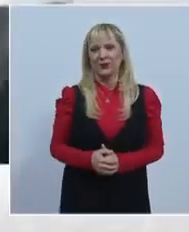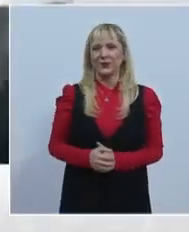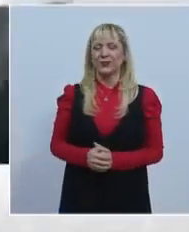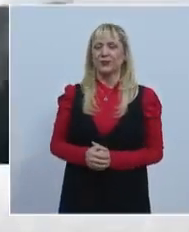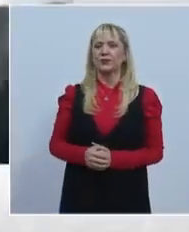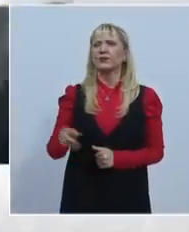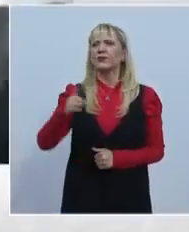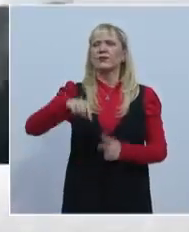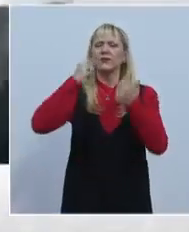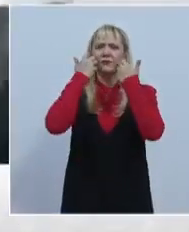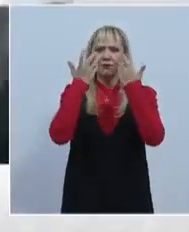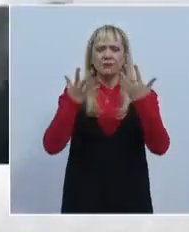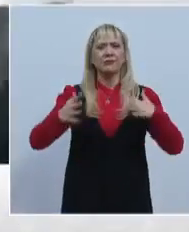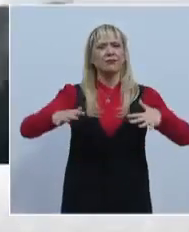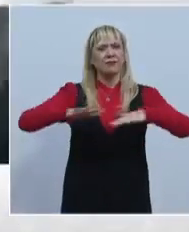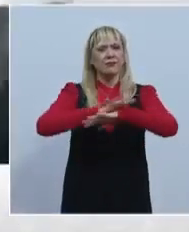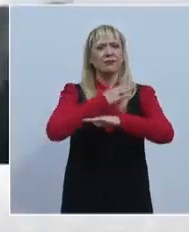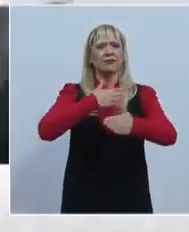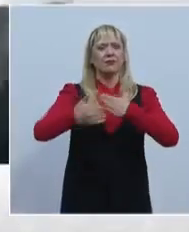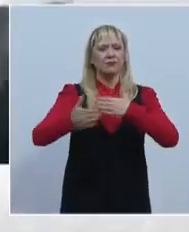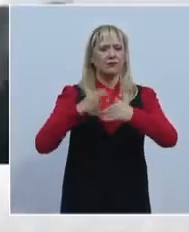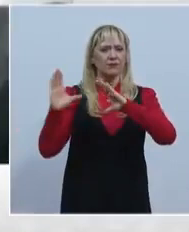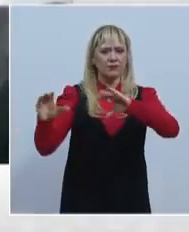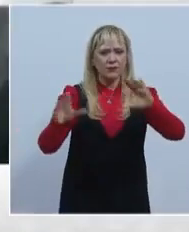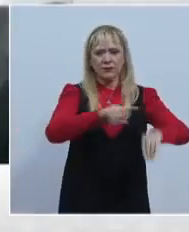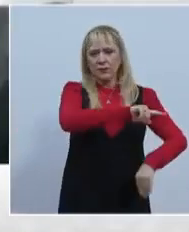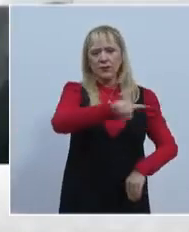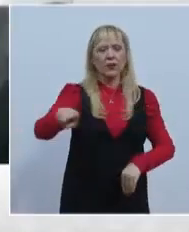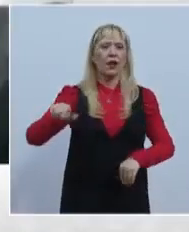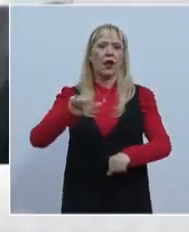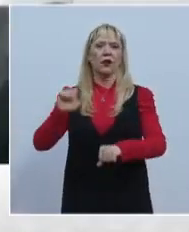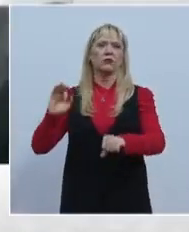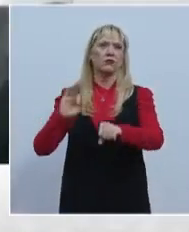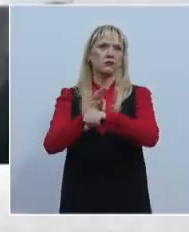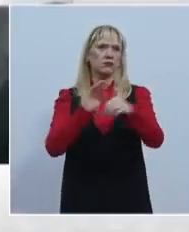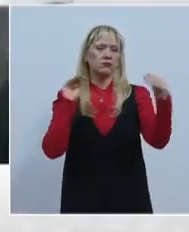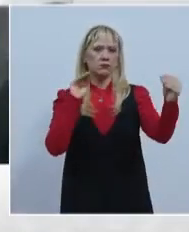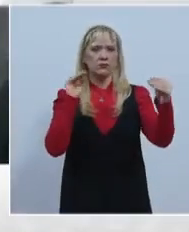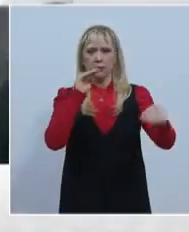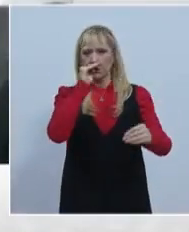Se busca actualizar y fortalecer a las y defensores públicos,